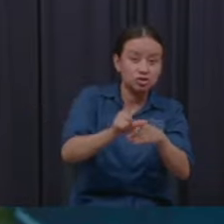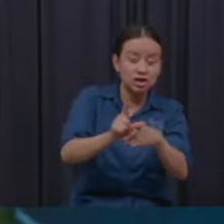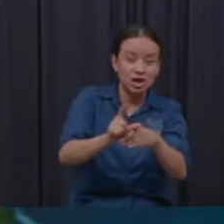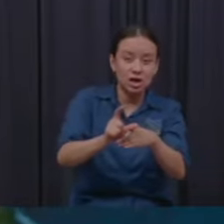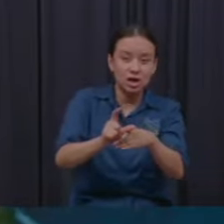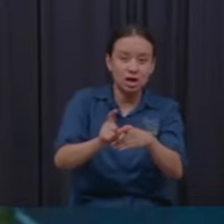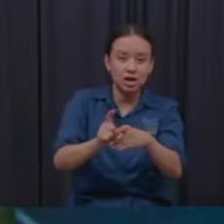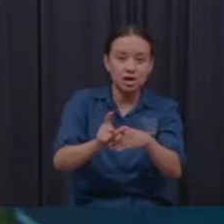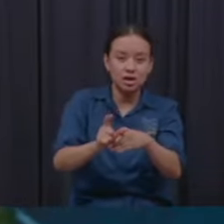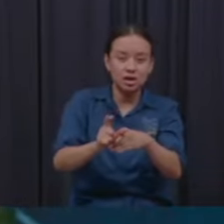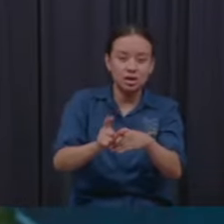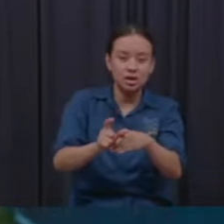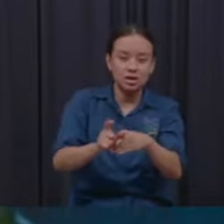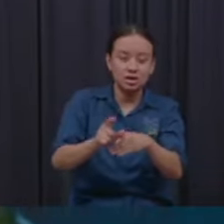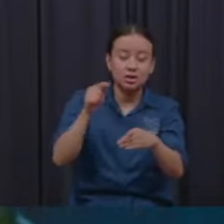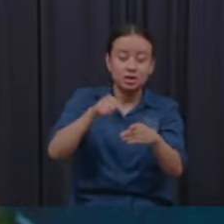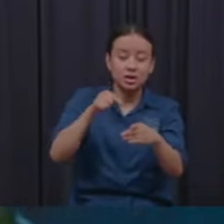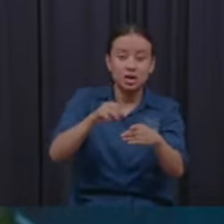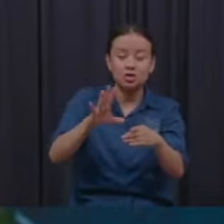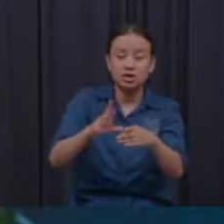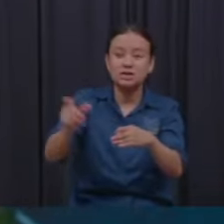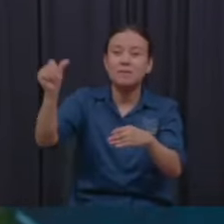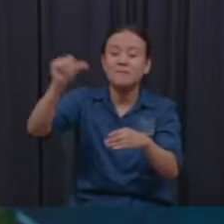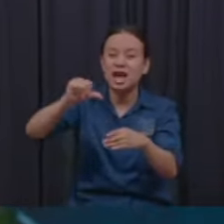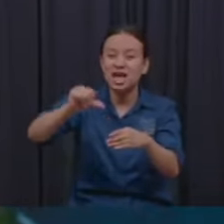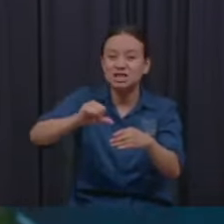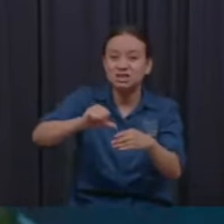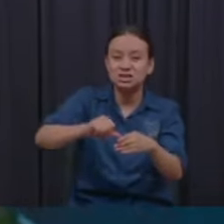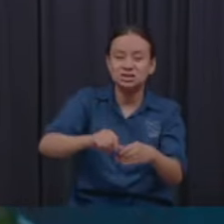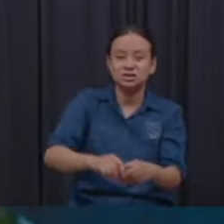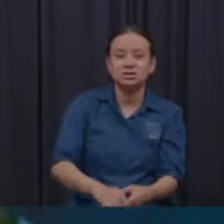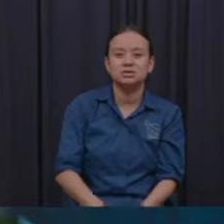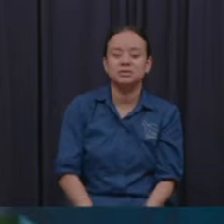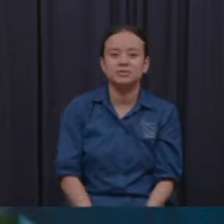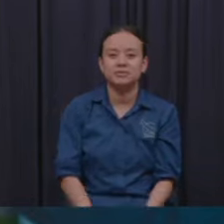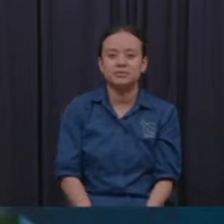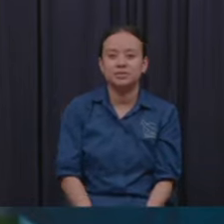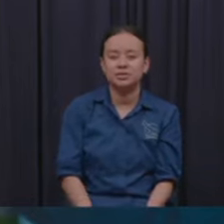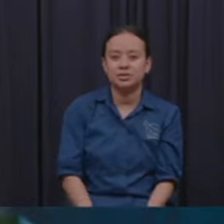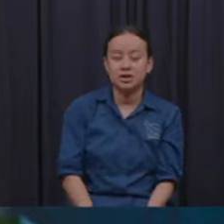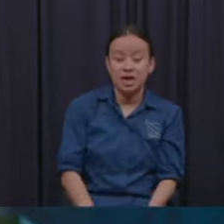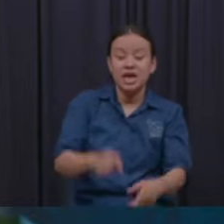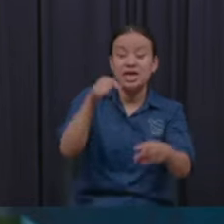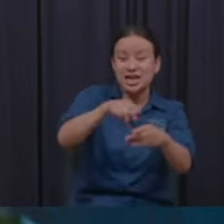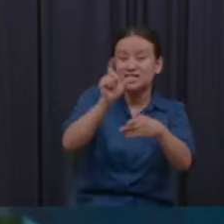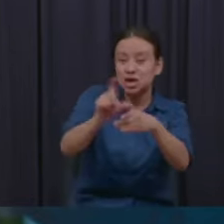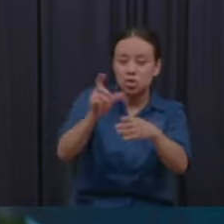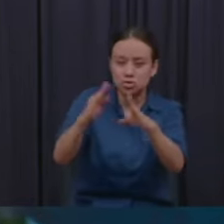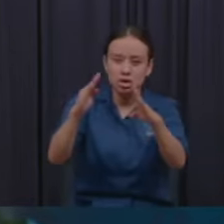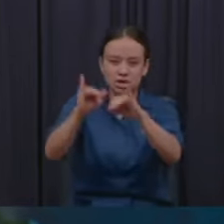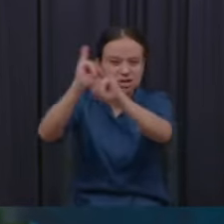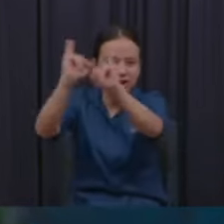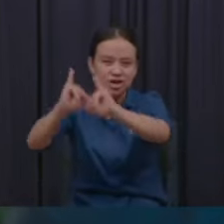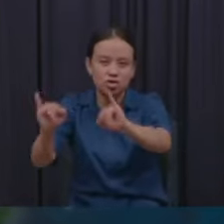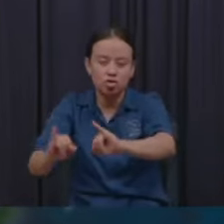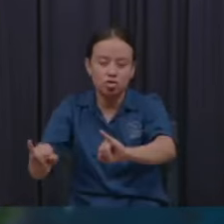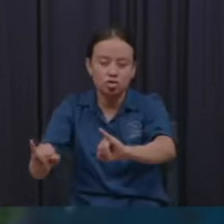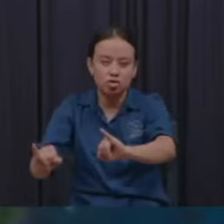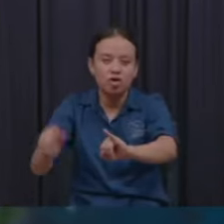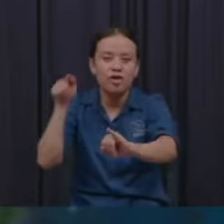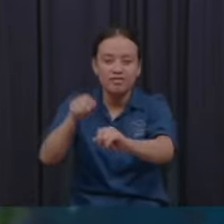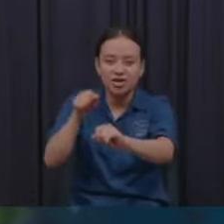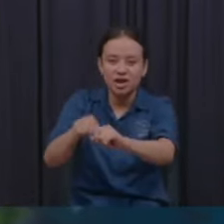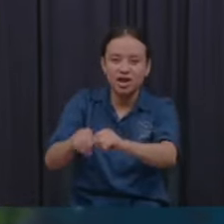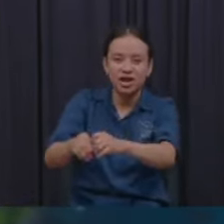para entregar a la familia a Satanás. Y hasta que eso no fuera destruido, ella no podría ni siquiera